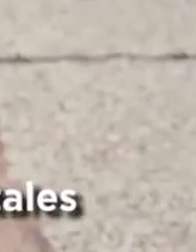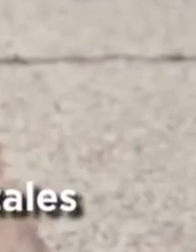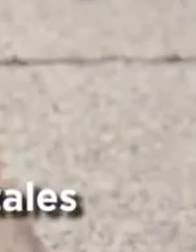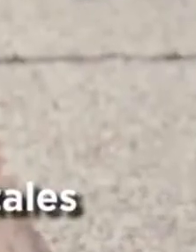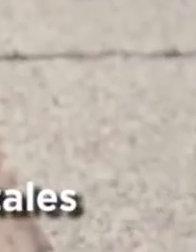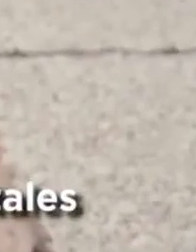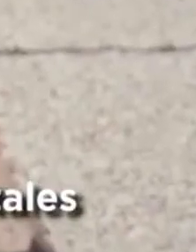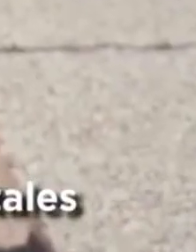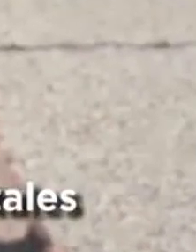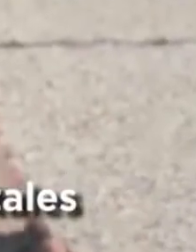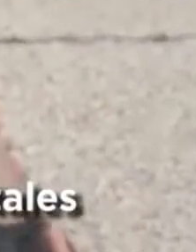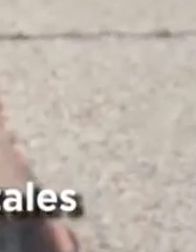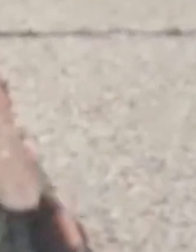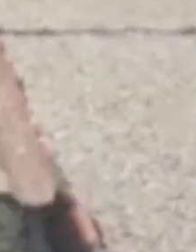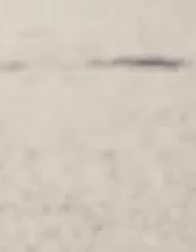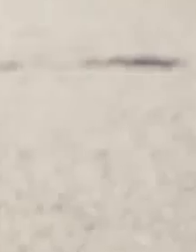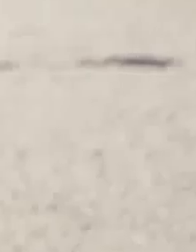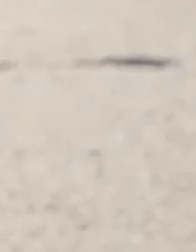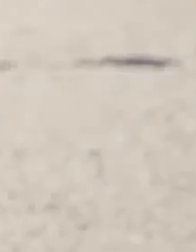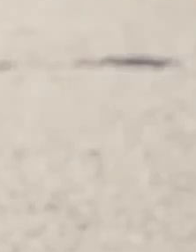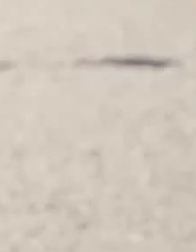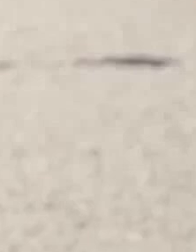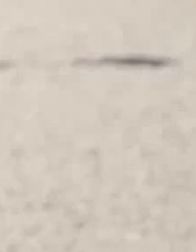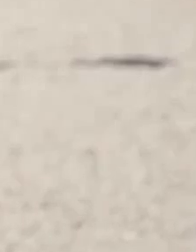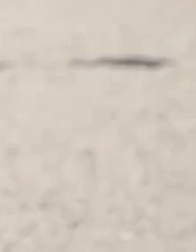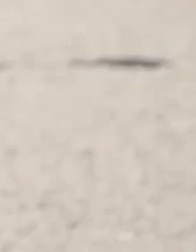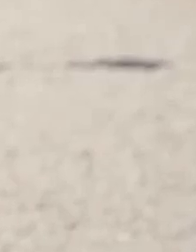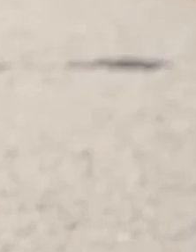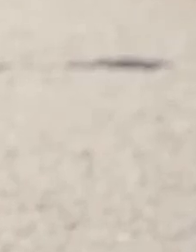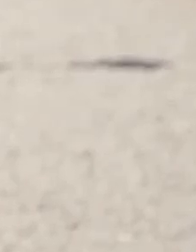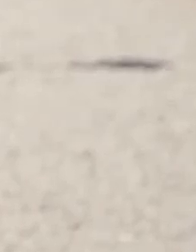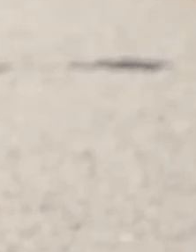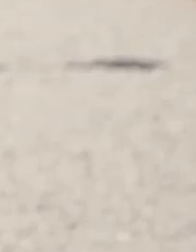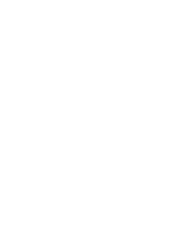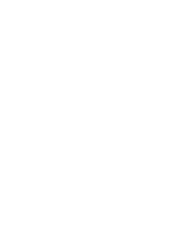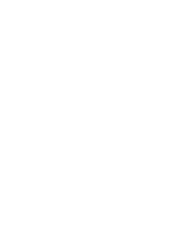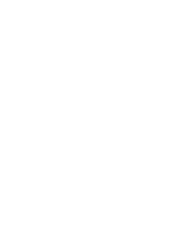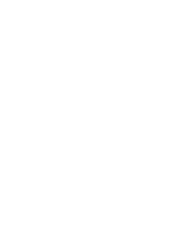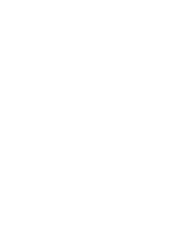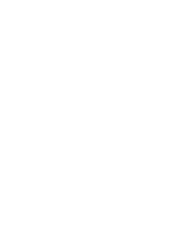habilidades que te permiten utilizar los medios digitales de forma creativa y participativa.